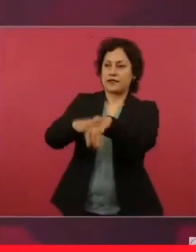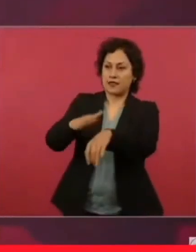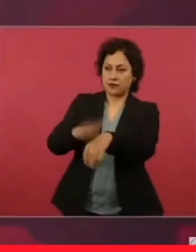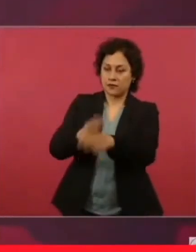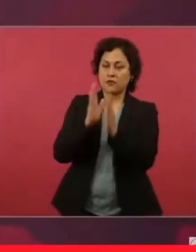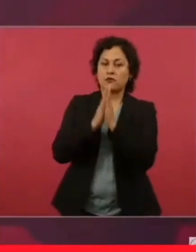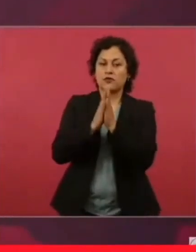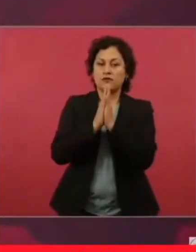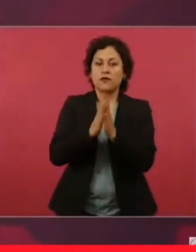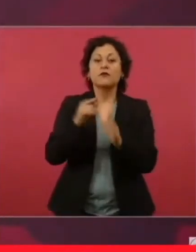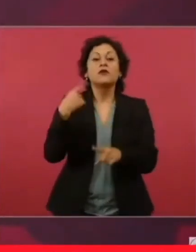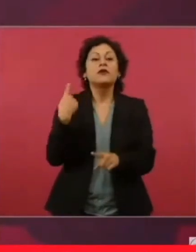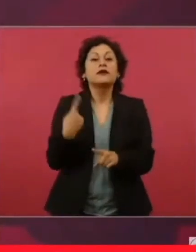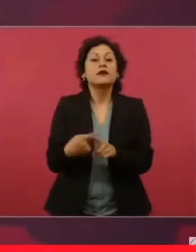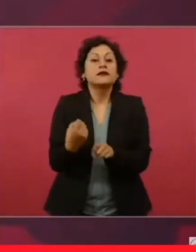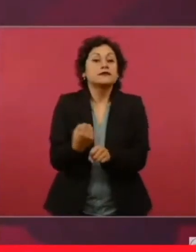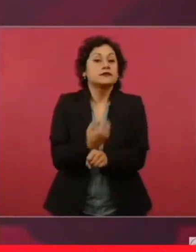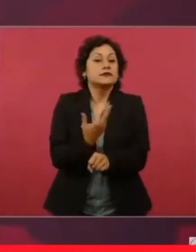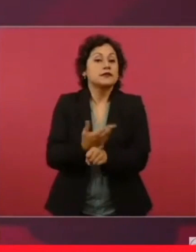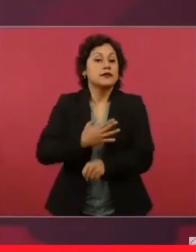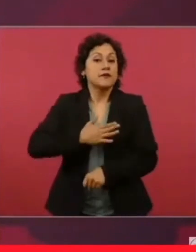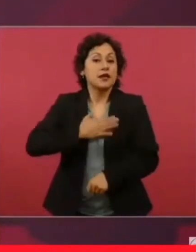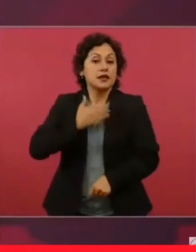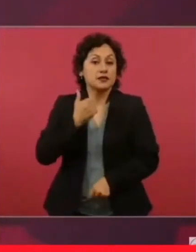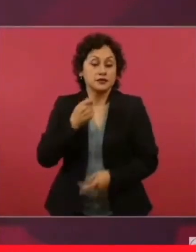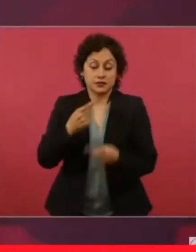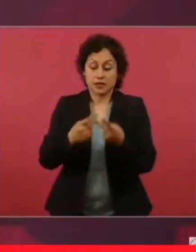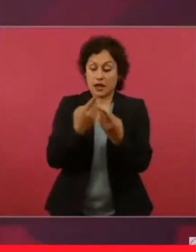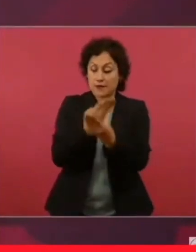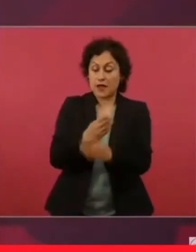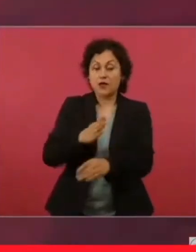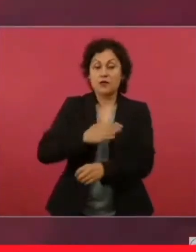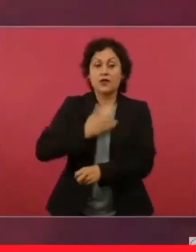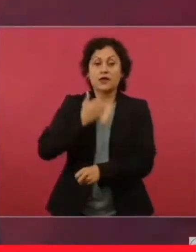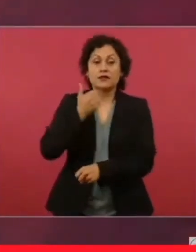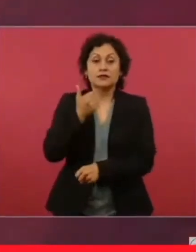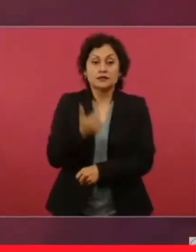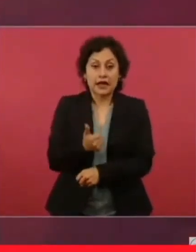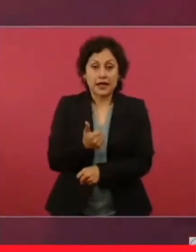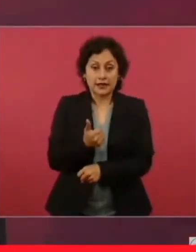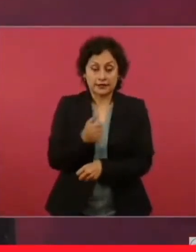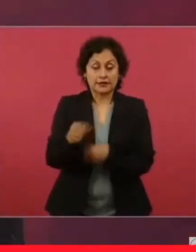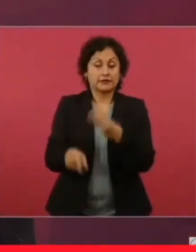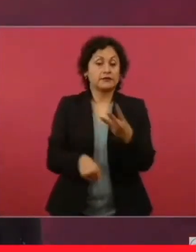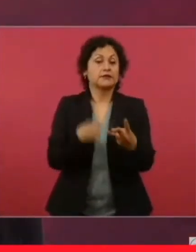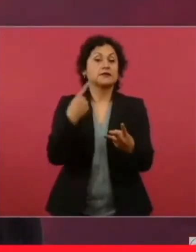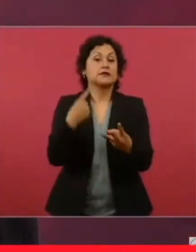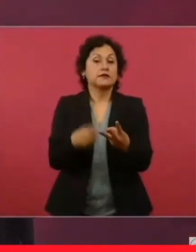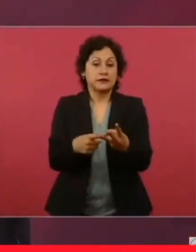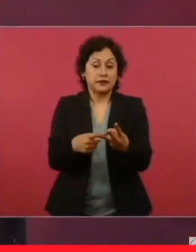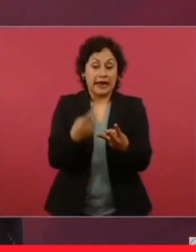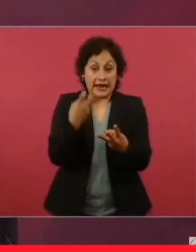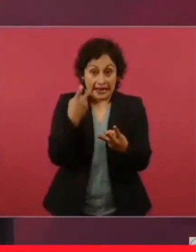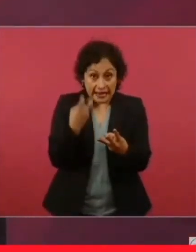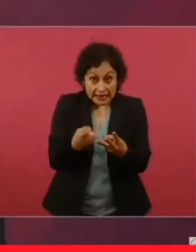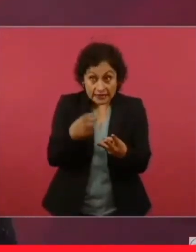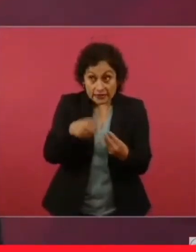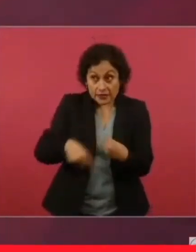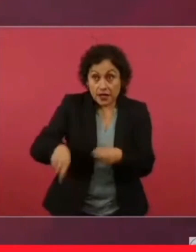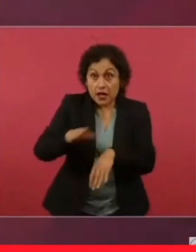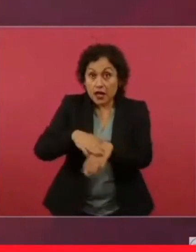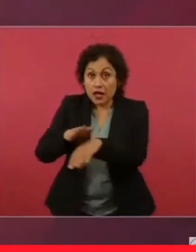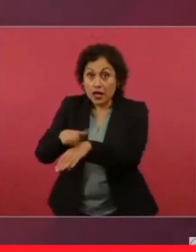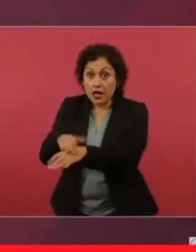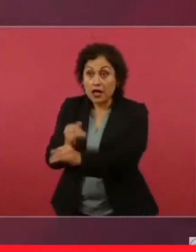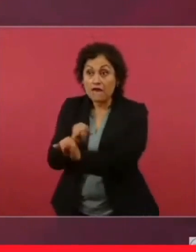deudas por parte de la secretaría de bienestar ni del banco de bienestar tampoco se pide información personal a